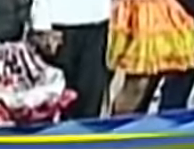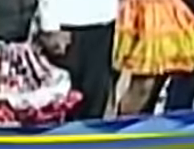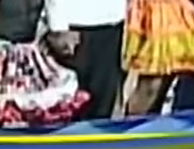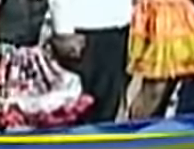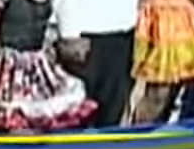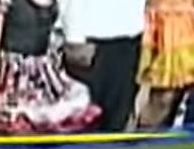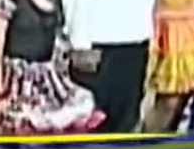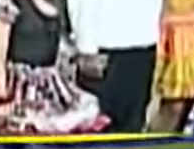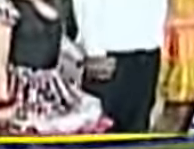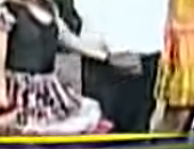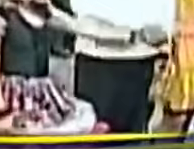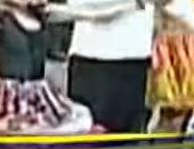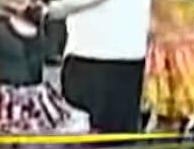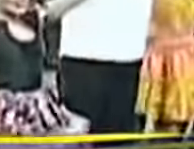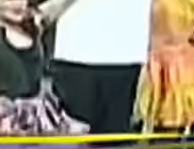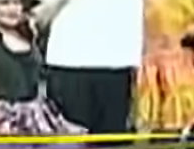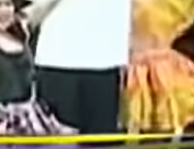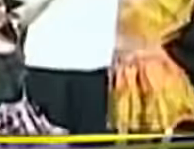¡Que viva Venezuela!